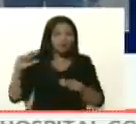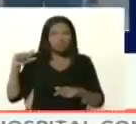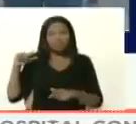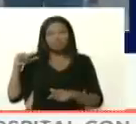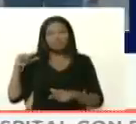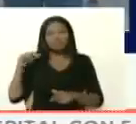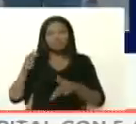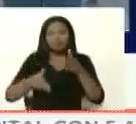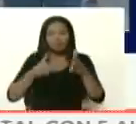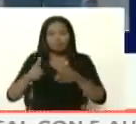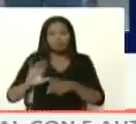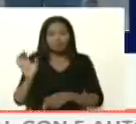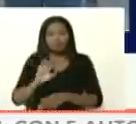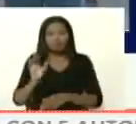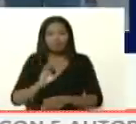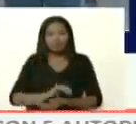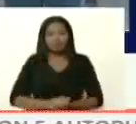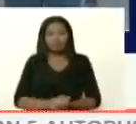Caracas.